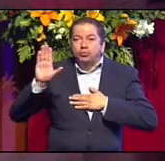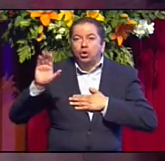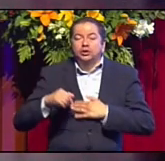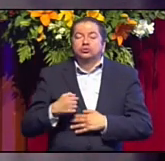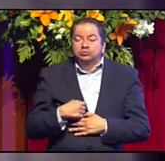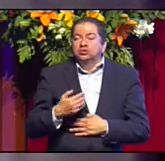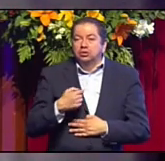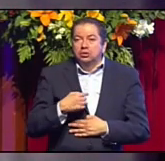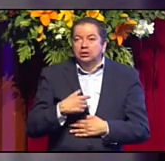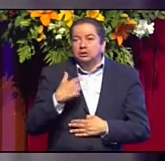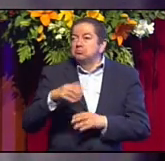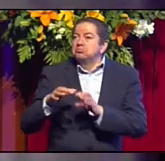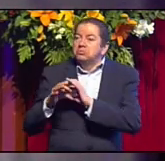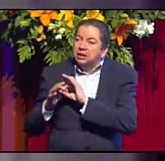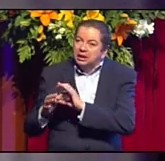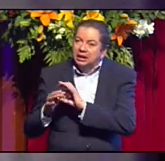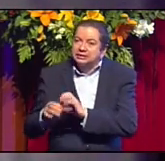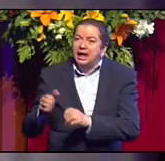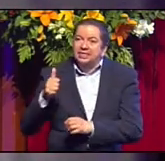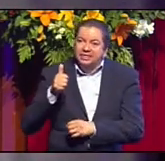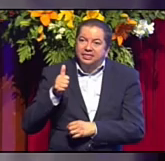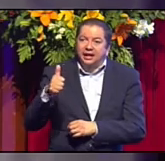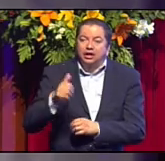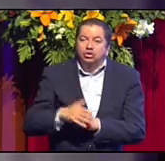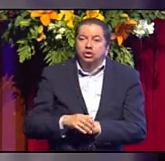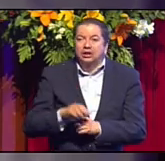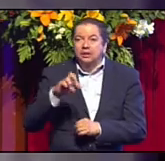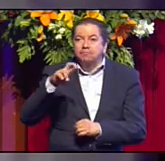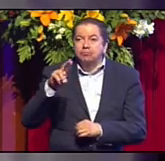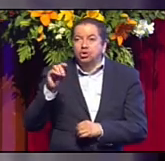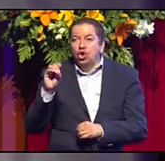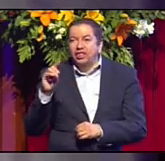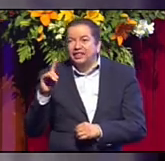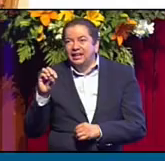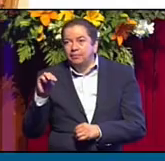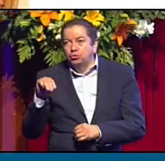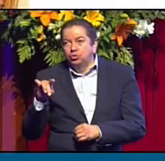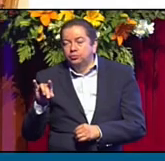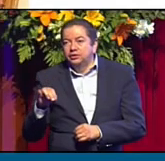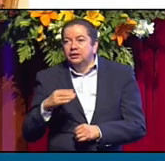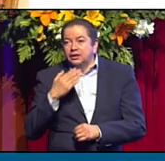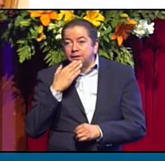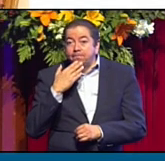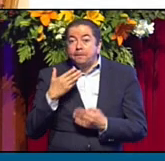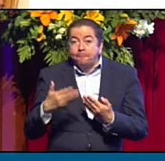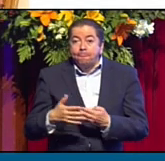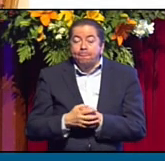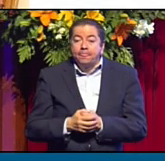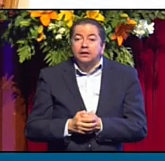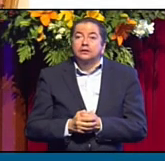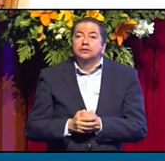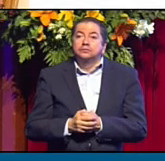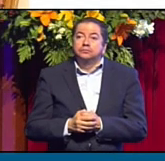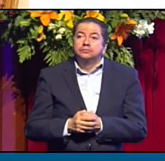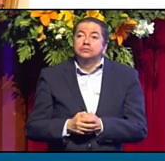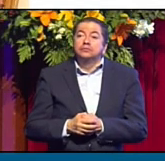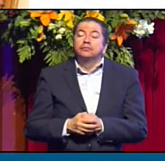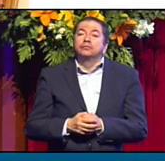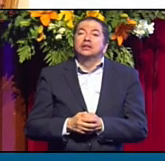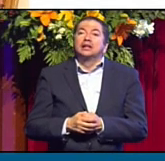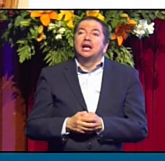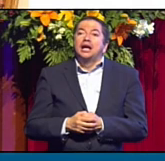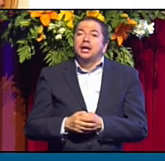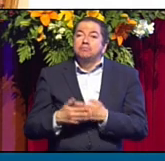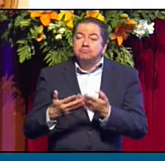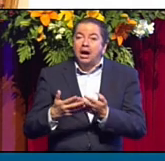campaña. Le agradecemos a la directora de Podemos que también se ha comprometido en esta línea. Y si estamos hablando de internacional, estamos en la Embajada de México